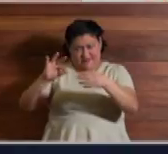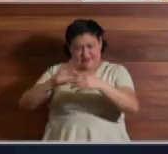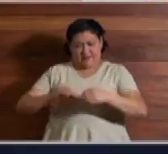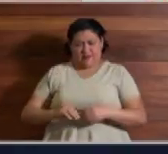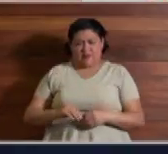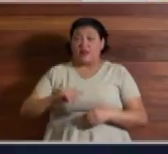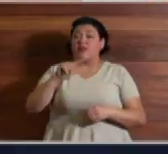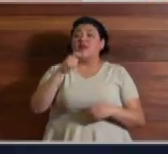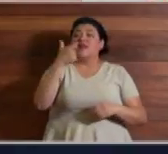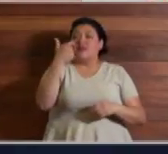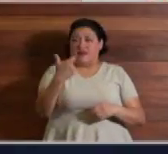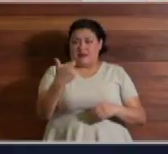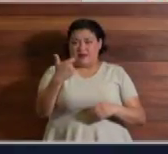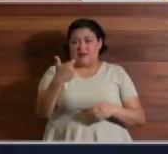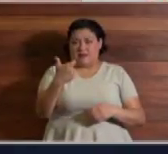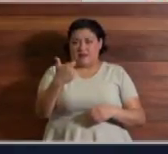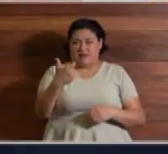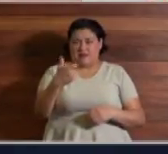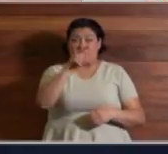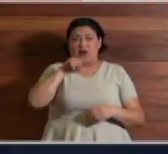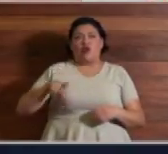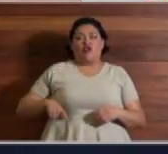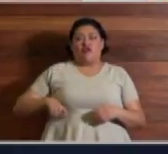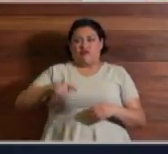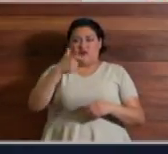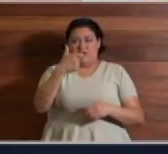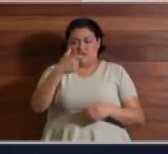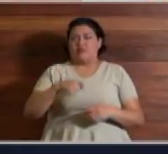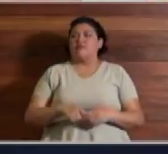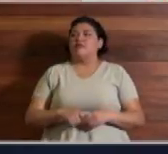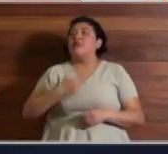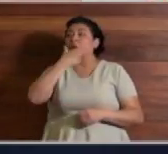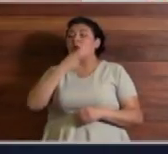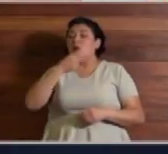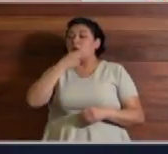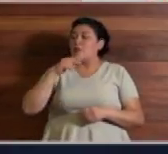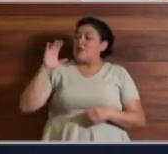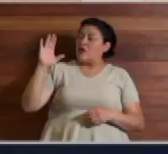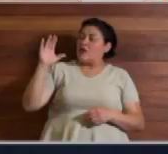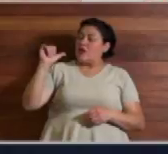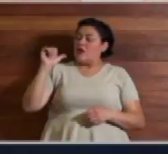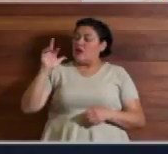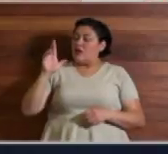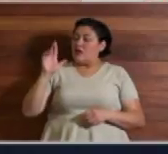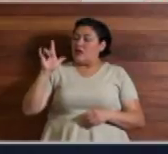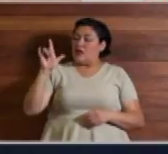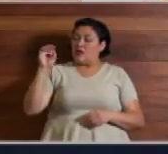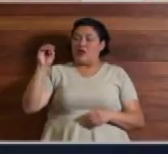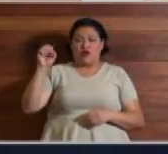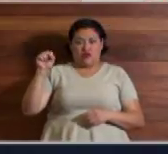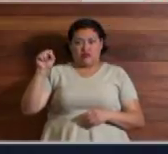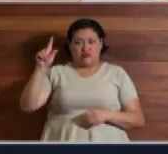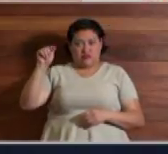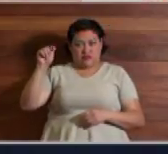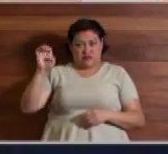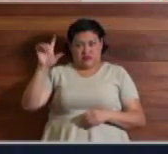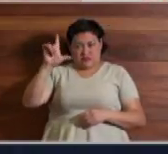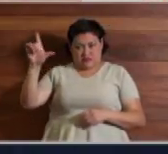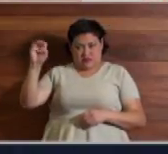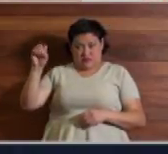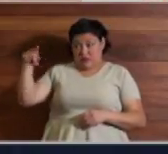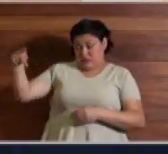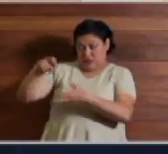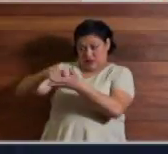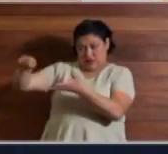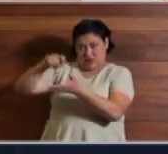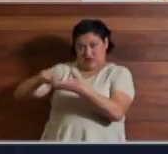las finanzas públicas. Carlos Tello, que es un autor que yo sigo sobre todo en estos temas, ha dicho y ha dicho